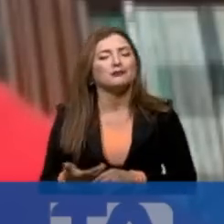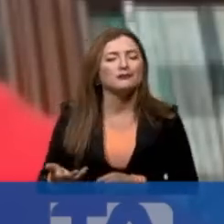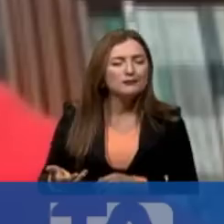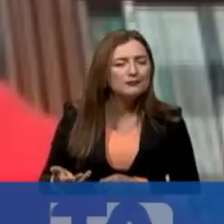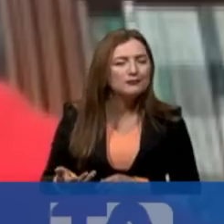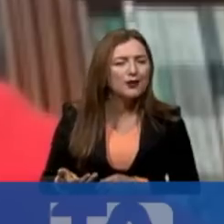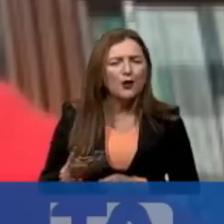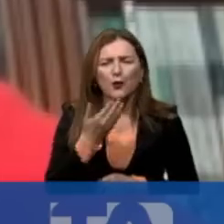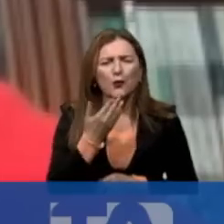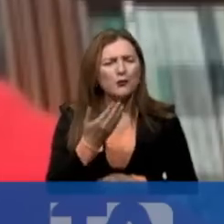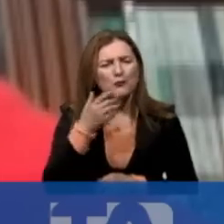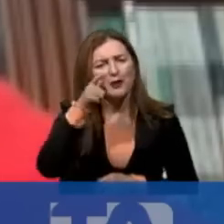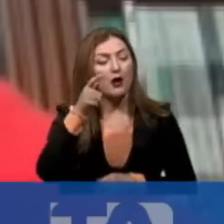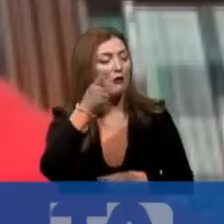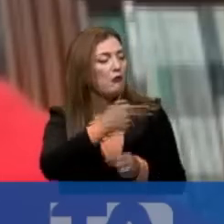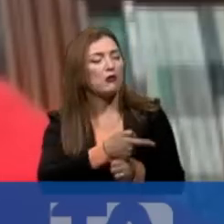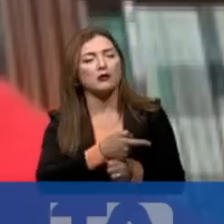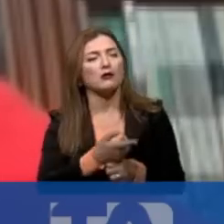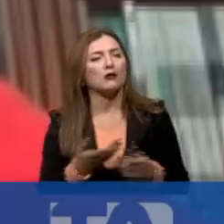tendría ningún sentido que el fiscal